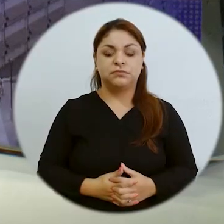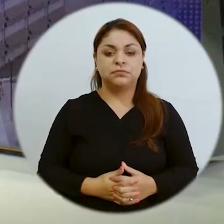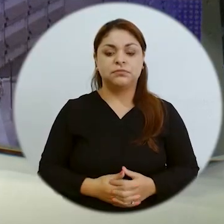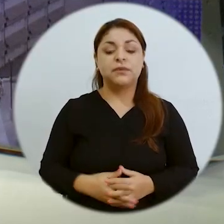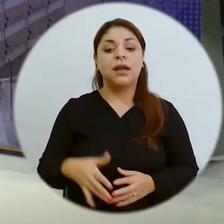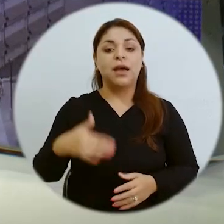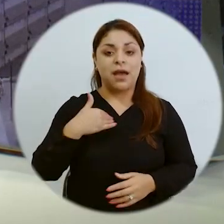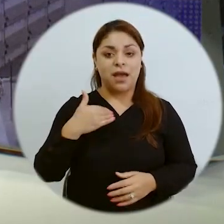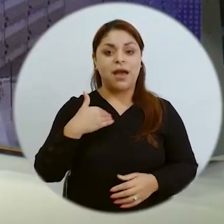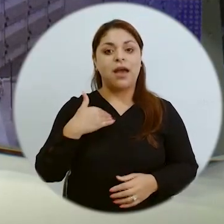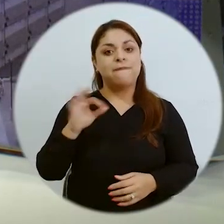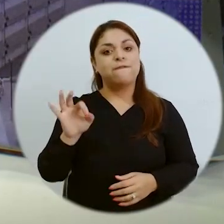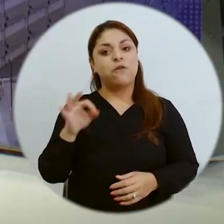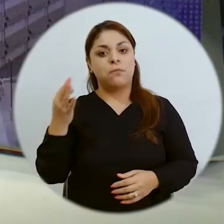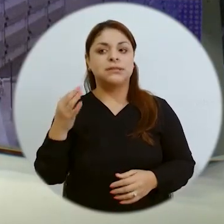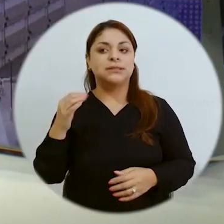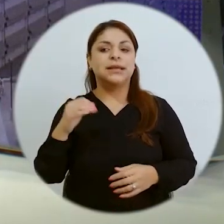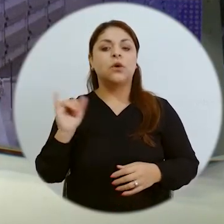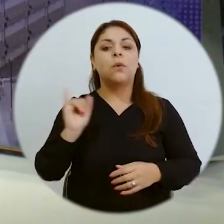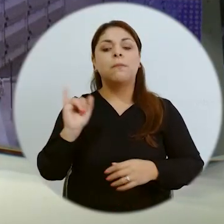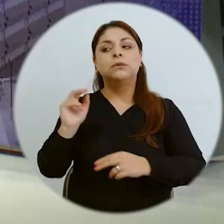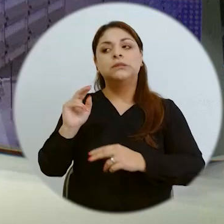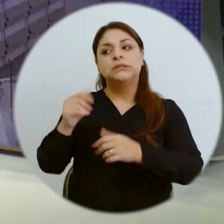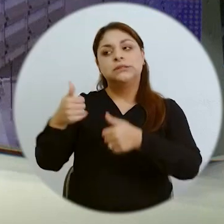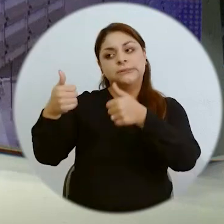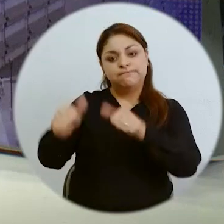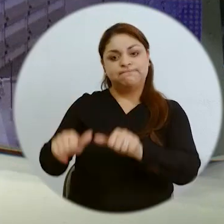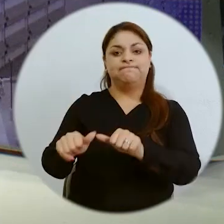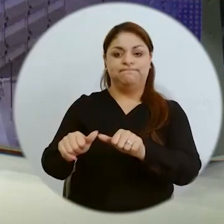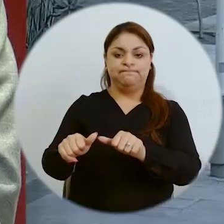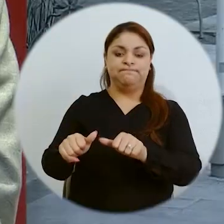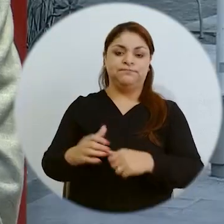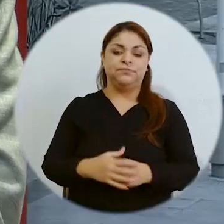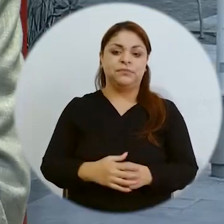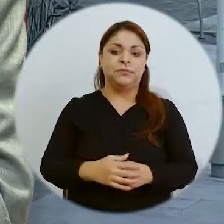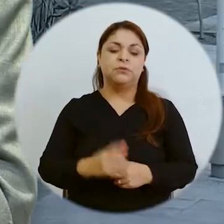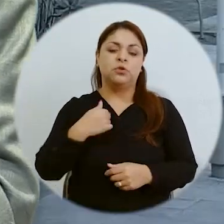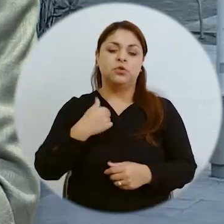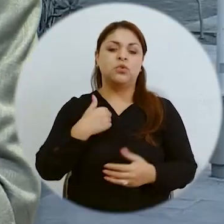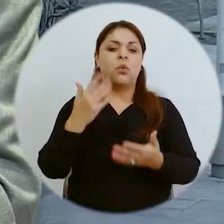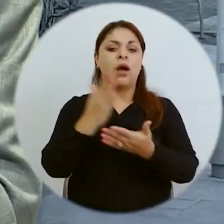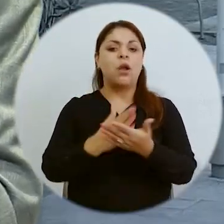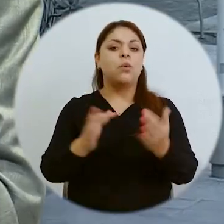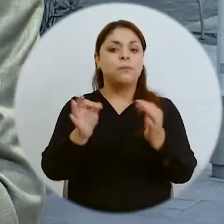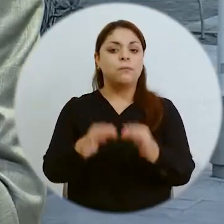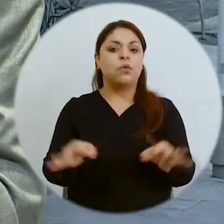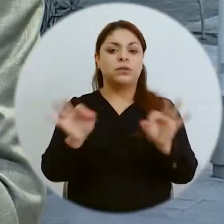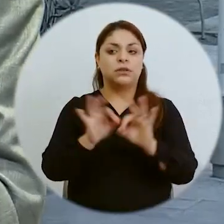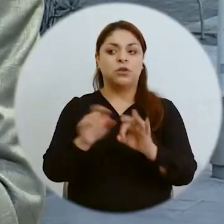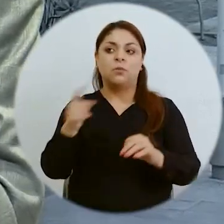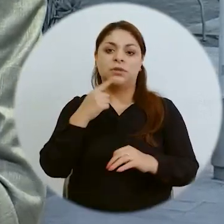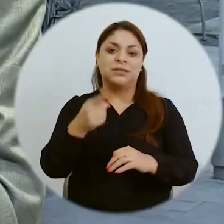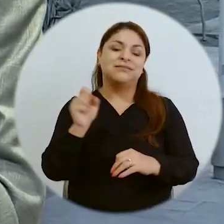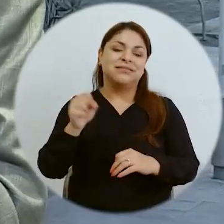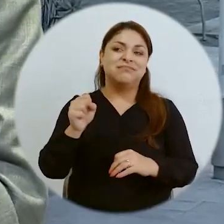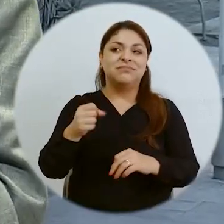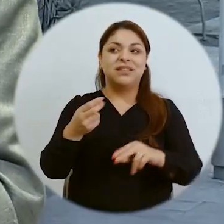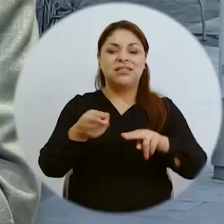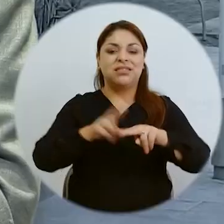deuda? Si es una deuda no controlada. ¿Qué recomendaciones le darían ustedes a estas